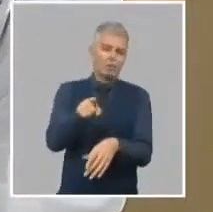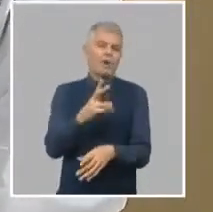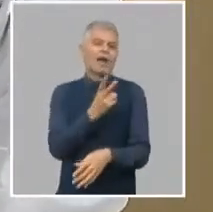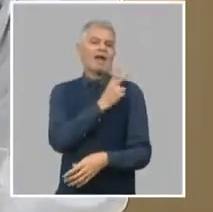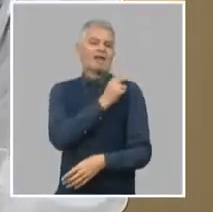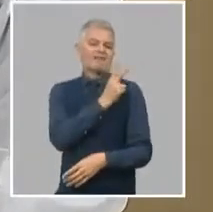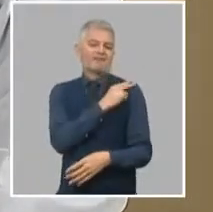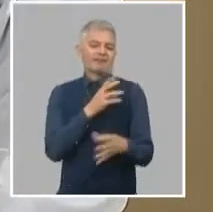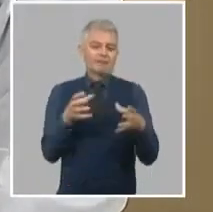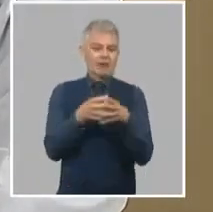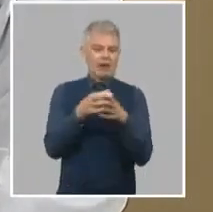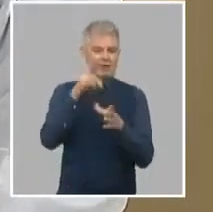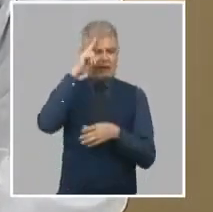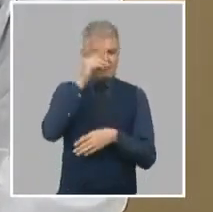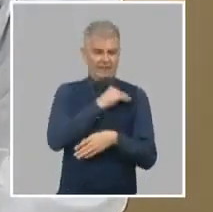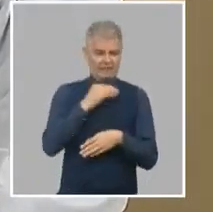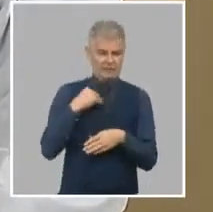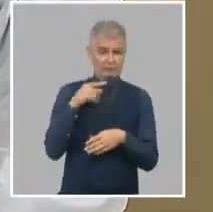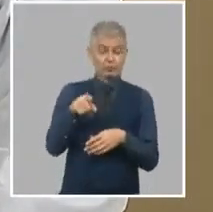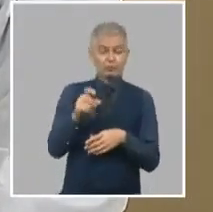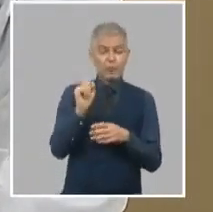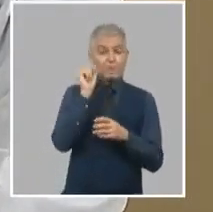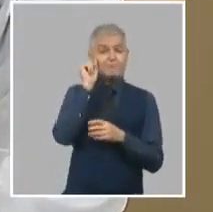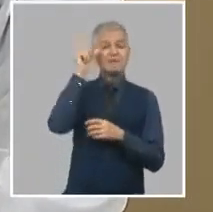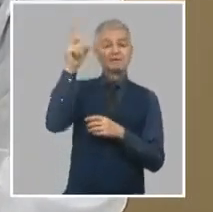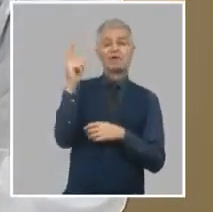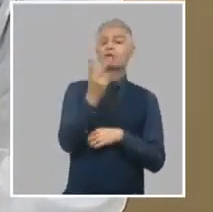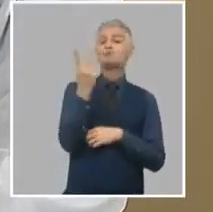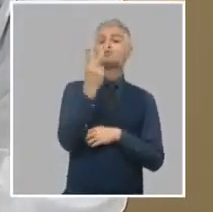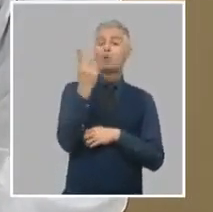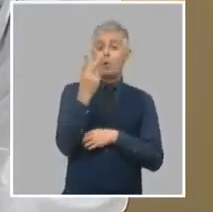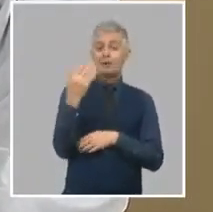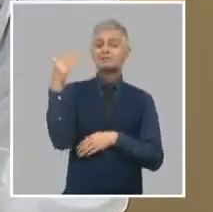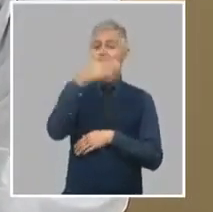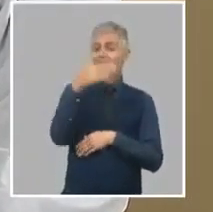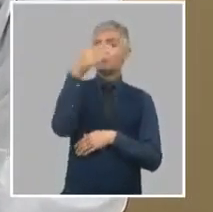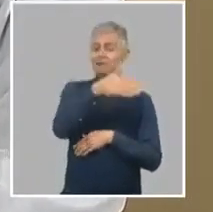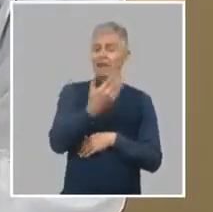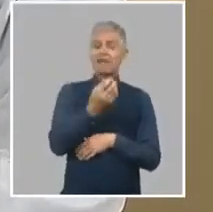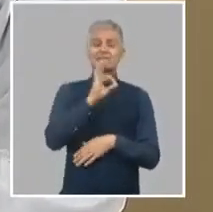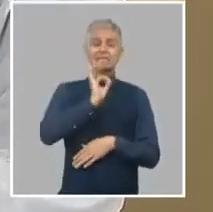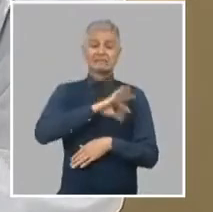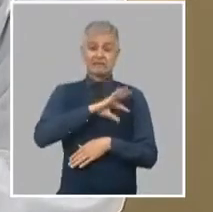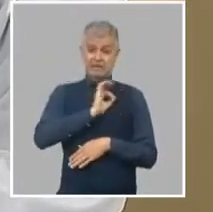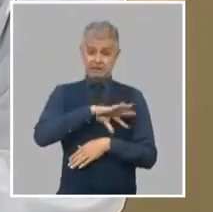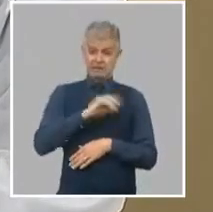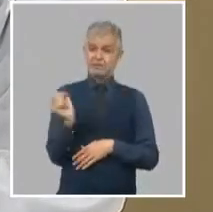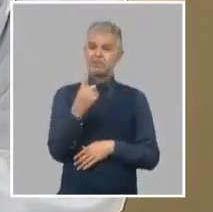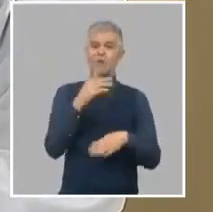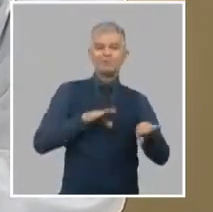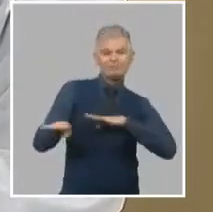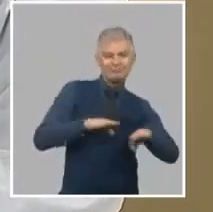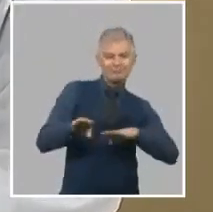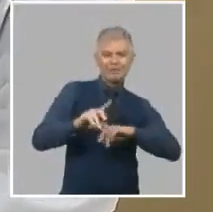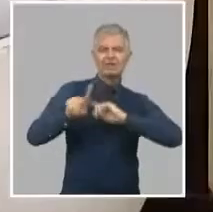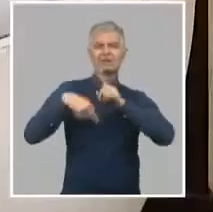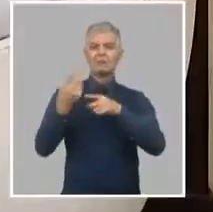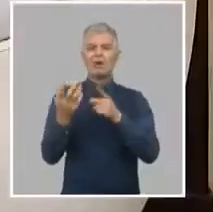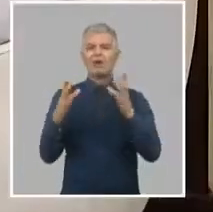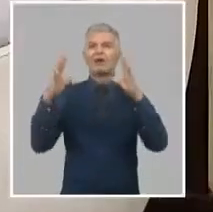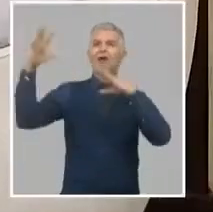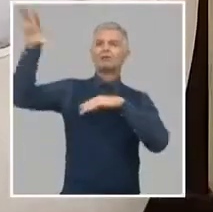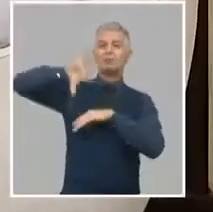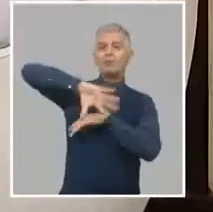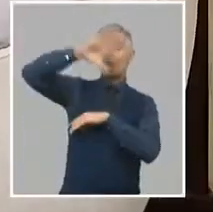brigada médica, viviste la experiencia dos veces en Chile de enfrentar primero un terremoto y después un deslave. En